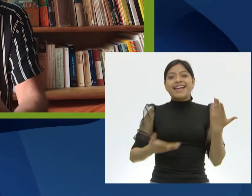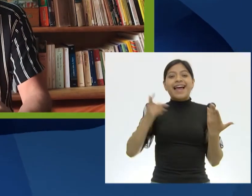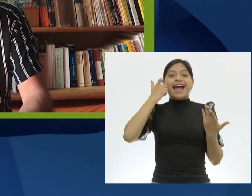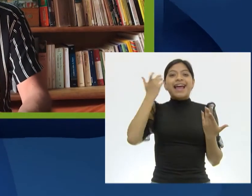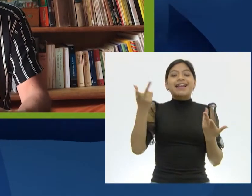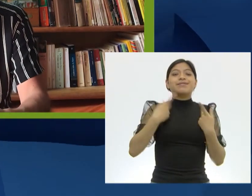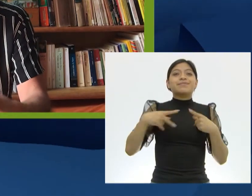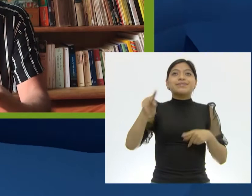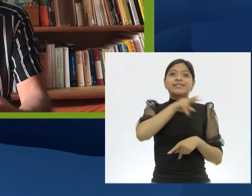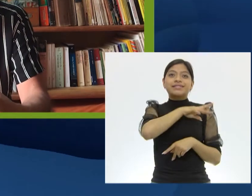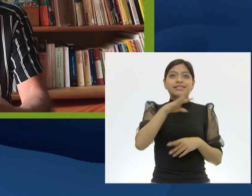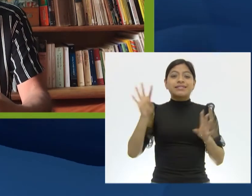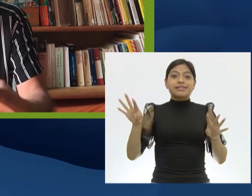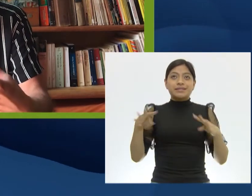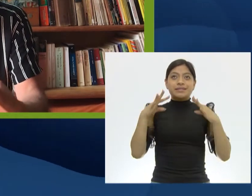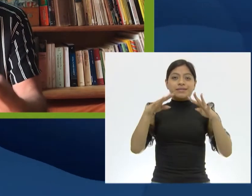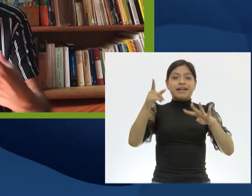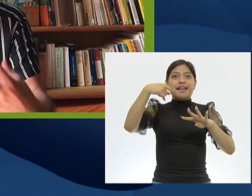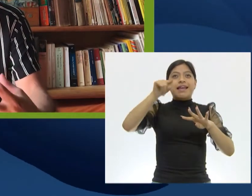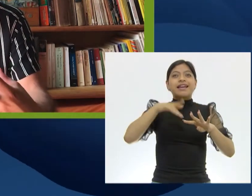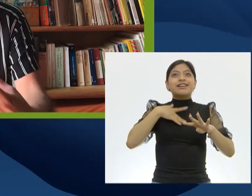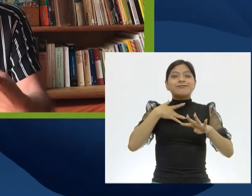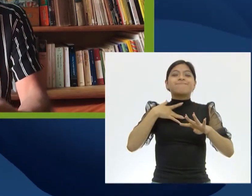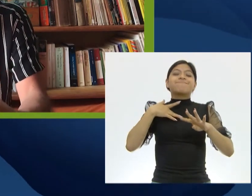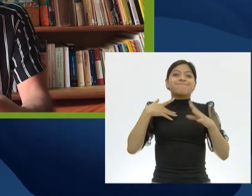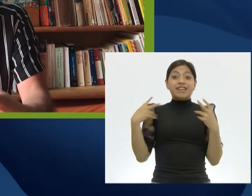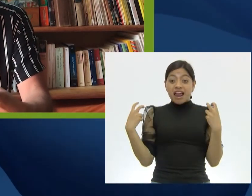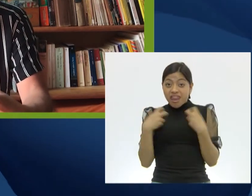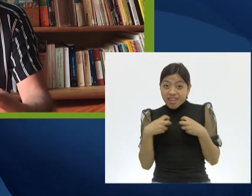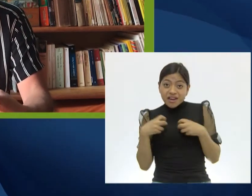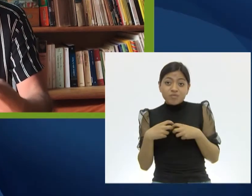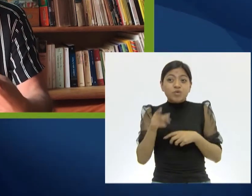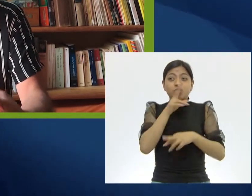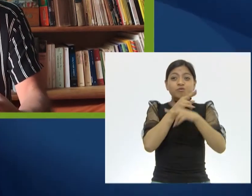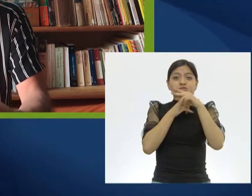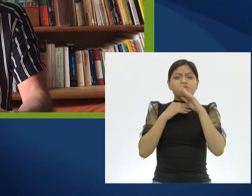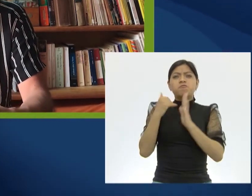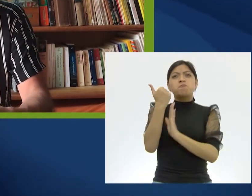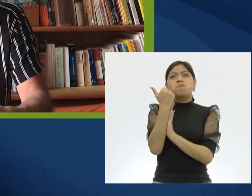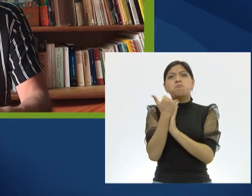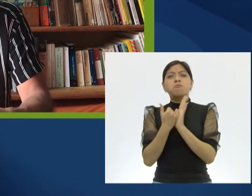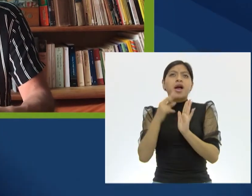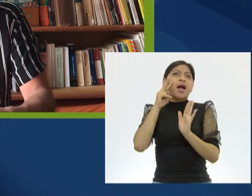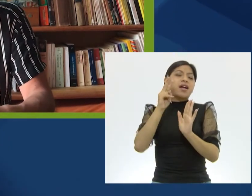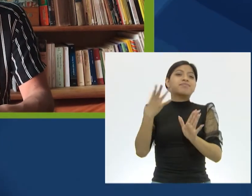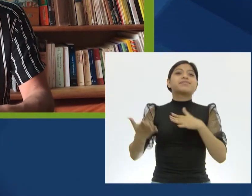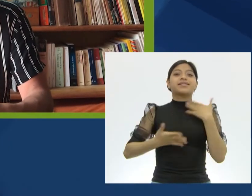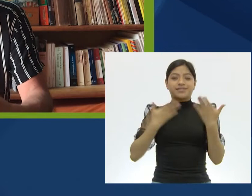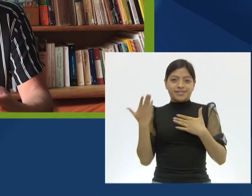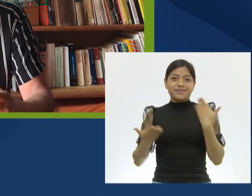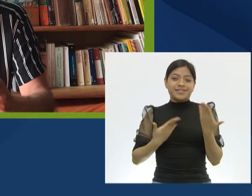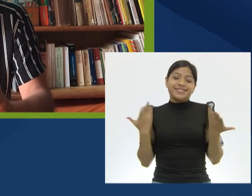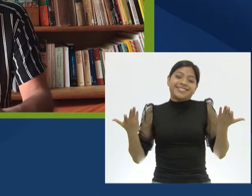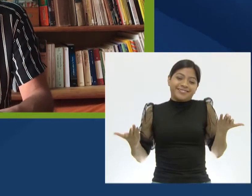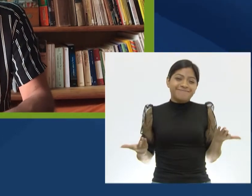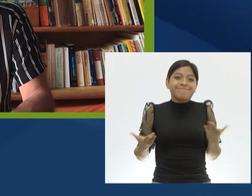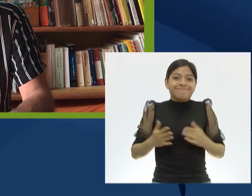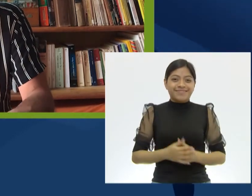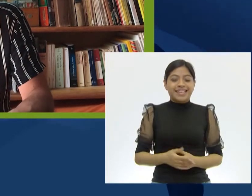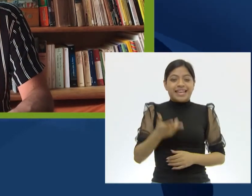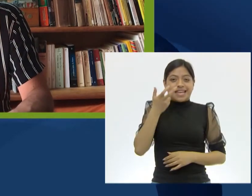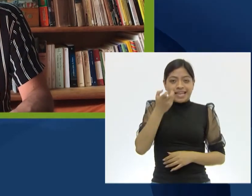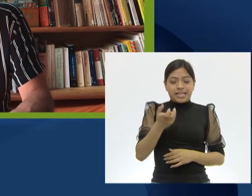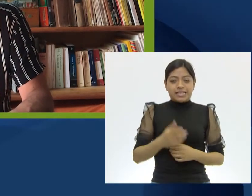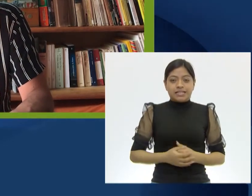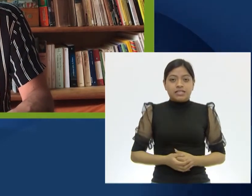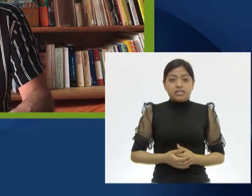libere un poco con el tema y esté menos tensa, menos angustiada por todo lo que está pasando. Así que bueno, eso es una de